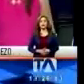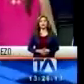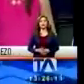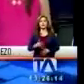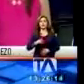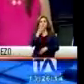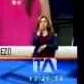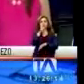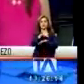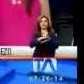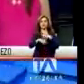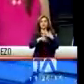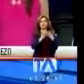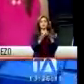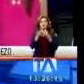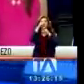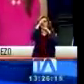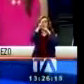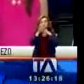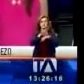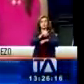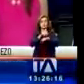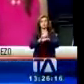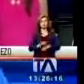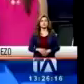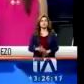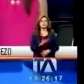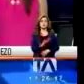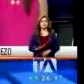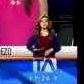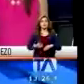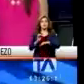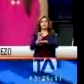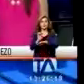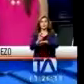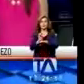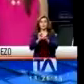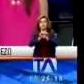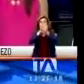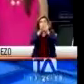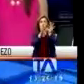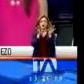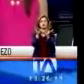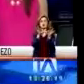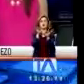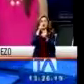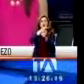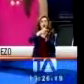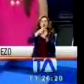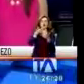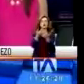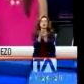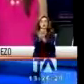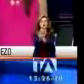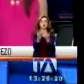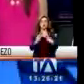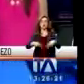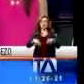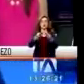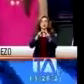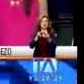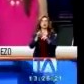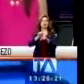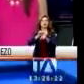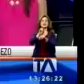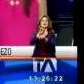¿Qué tal? Muy buenas tardes con todos. Bienvenidos a 24 horas. El presidente de la República aclaró con un nuevo decreto que no subirá el precio